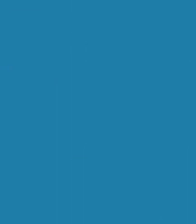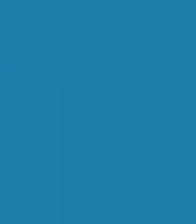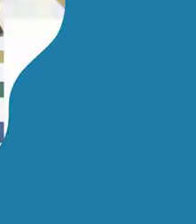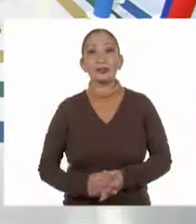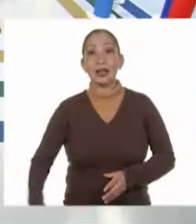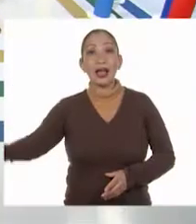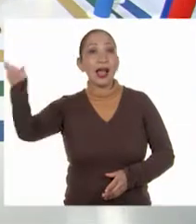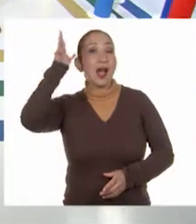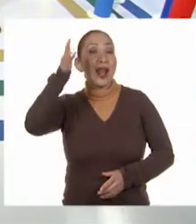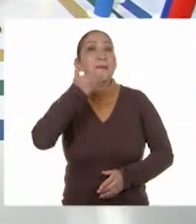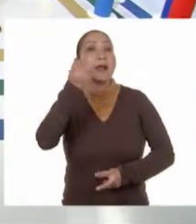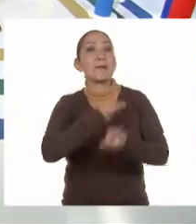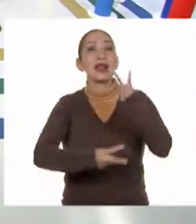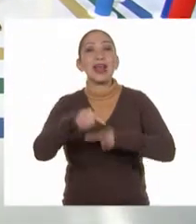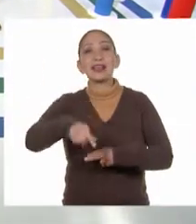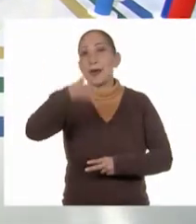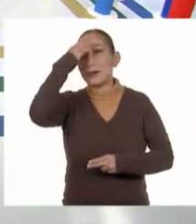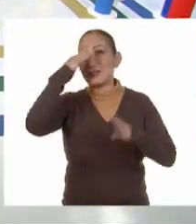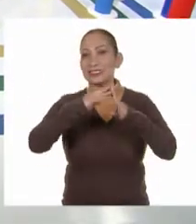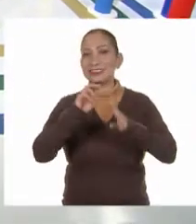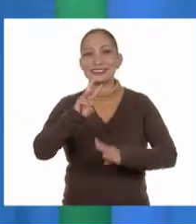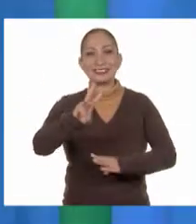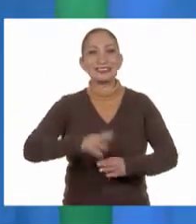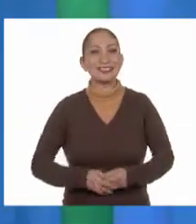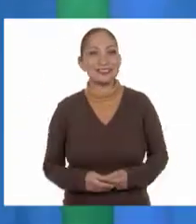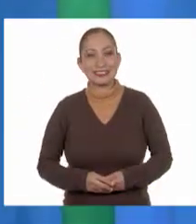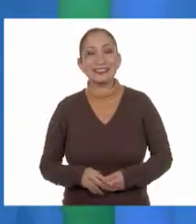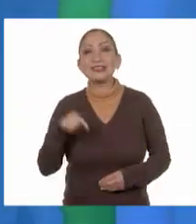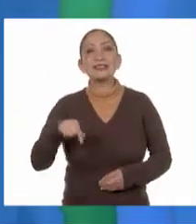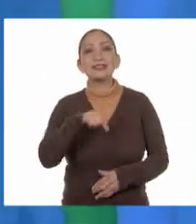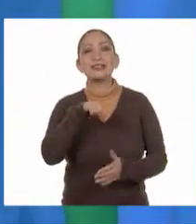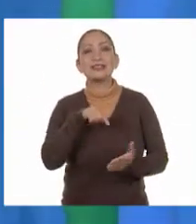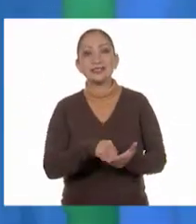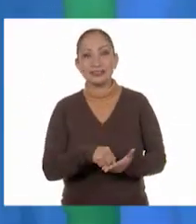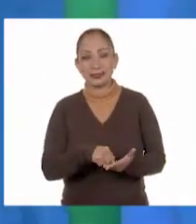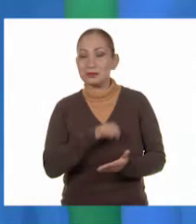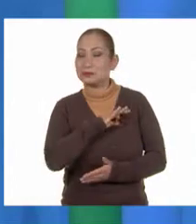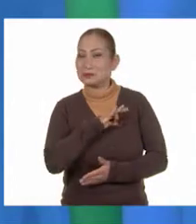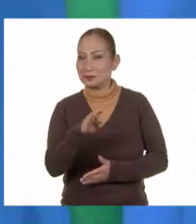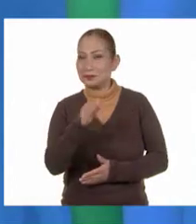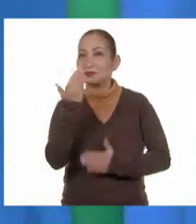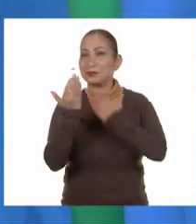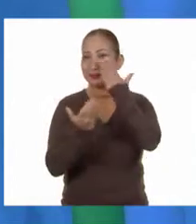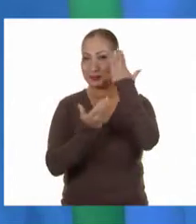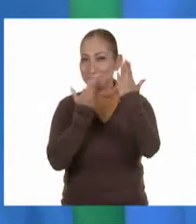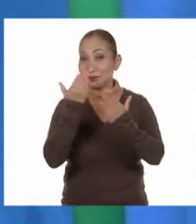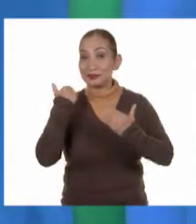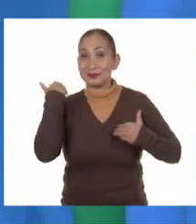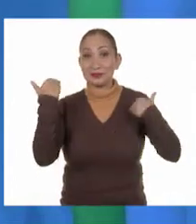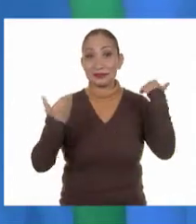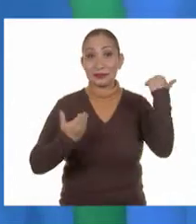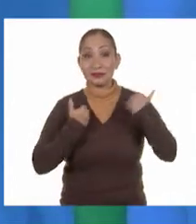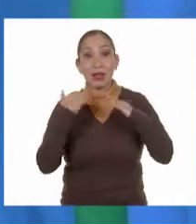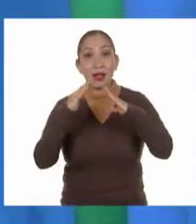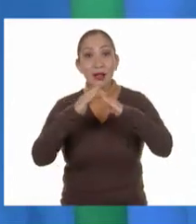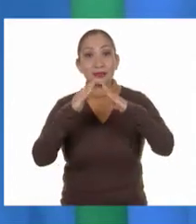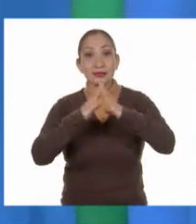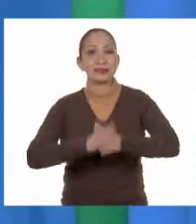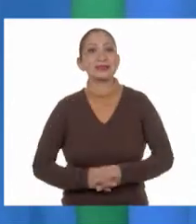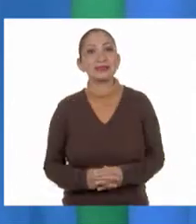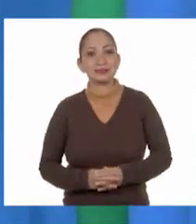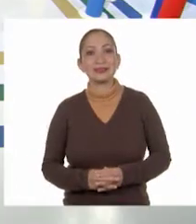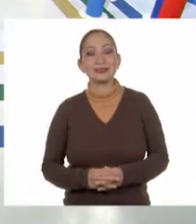Hola, les damos la bienvenida a Aprende en Casa 3, un espacio en el que vamos a poder estudiar y divertirnos desde nuestros